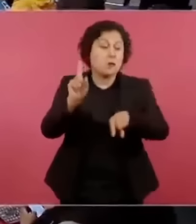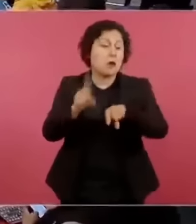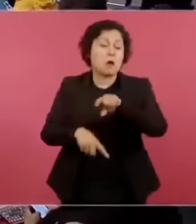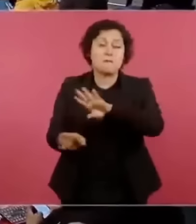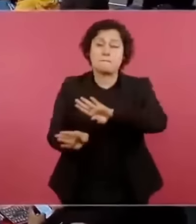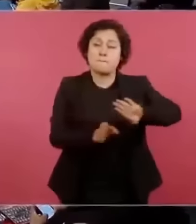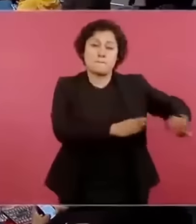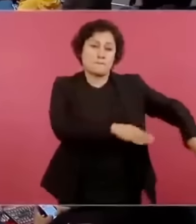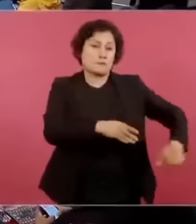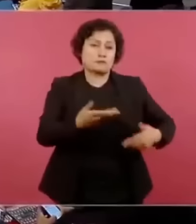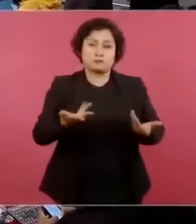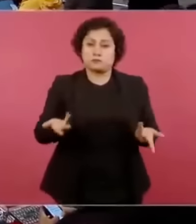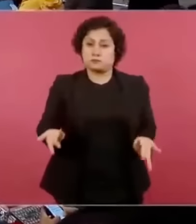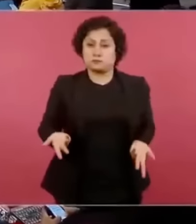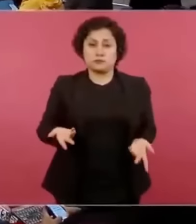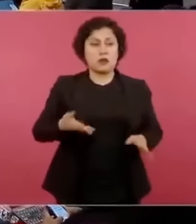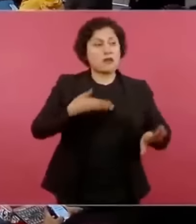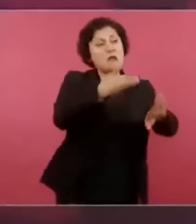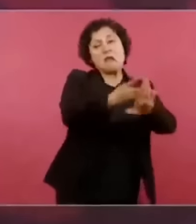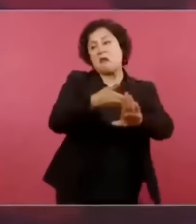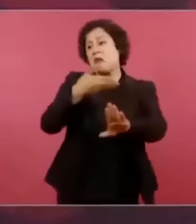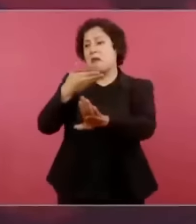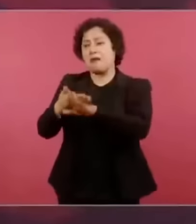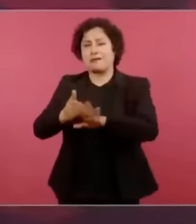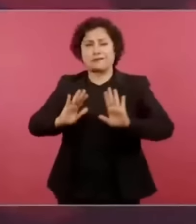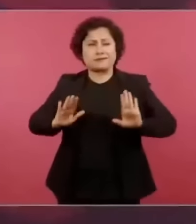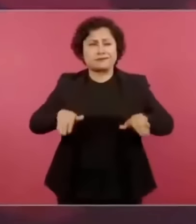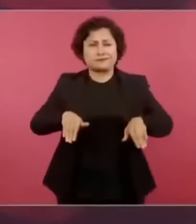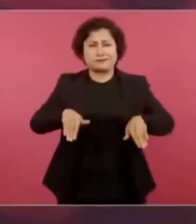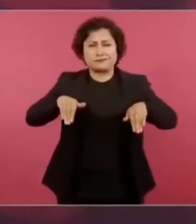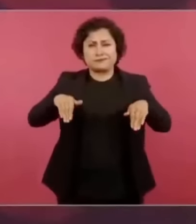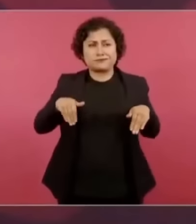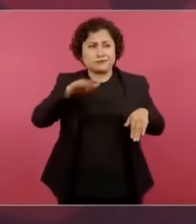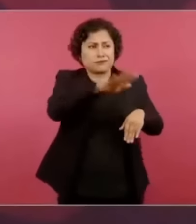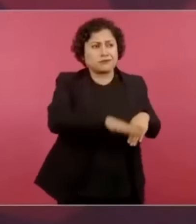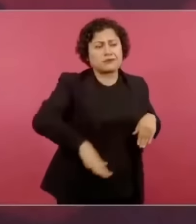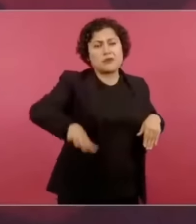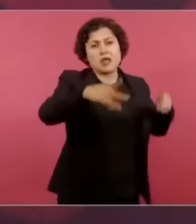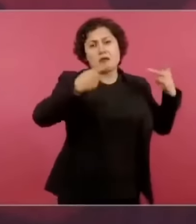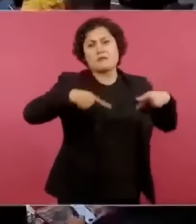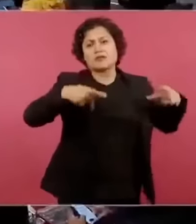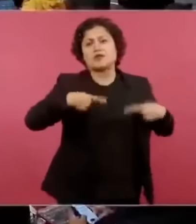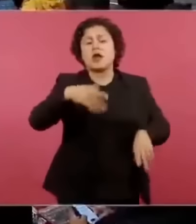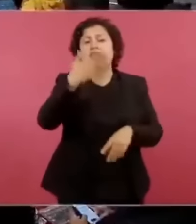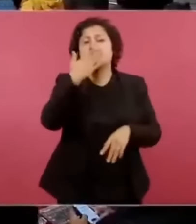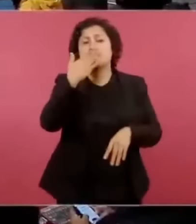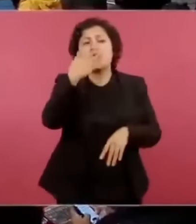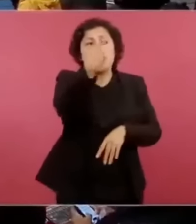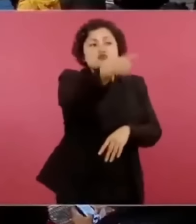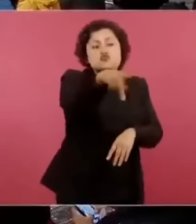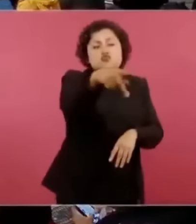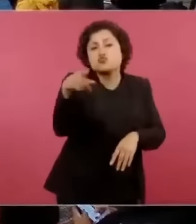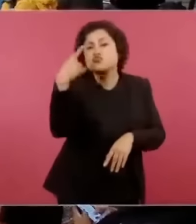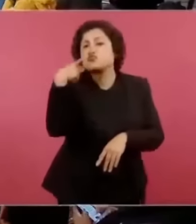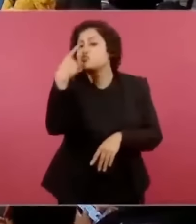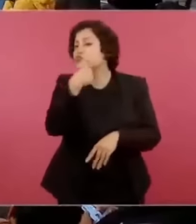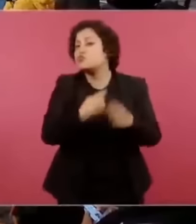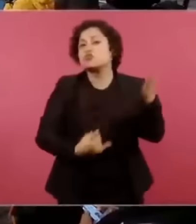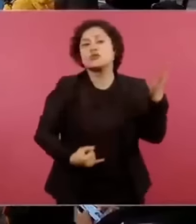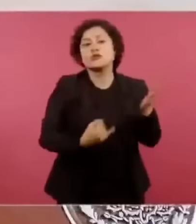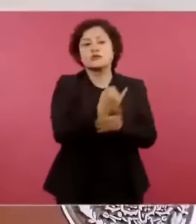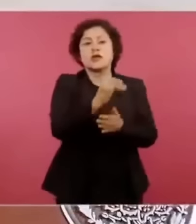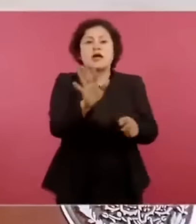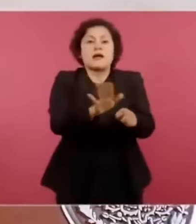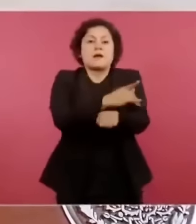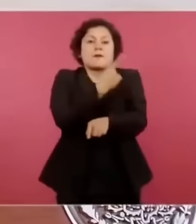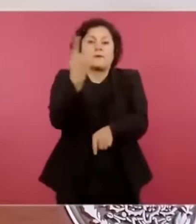los sonorenses sean los que decidan. Pero porque no, si no va a aparecer aquí de que yo estoy defendiendo…